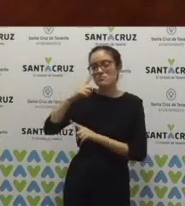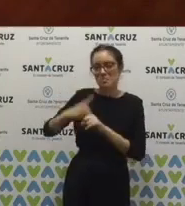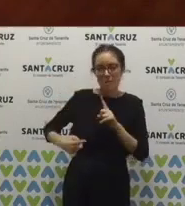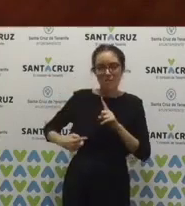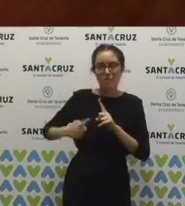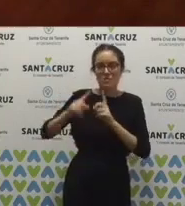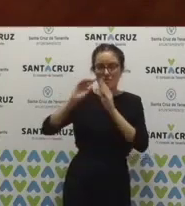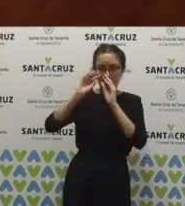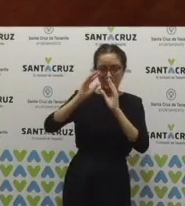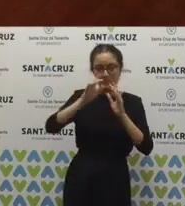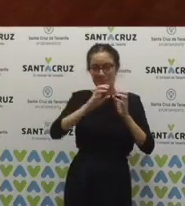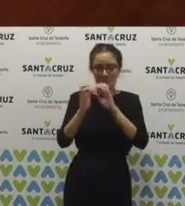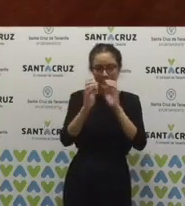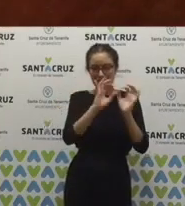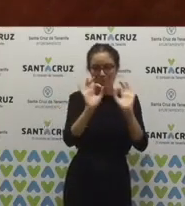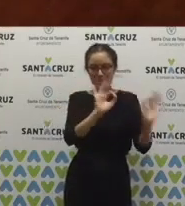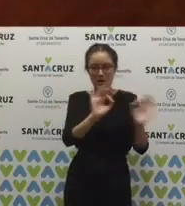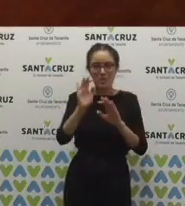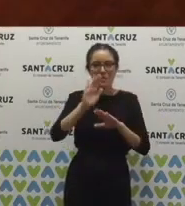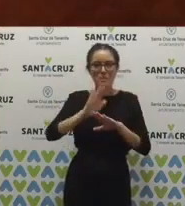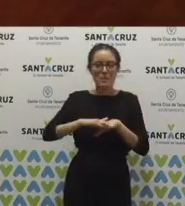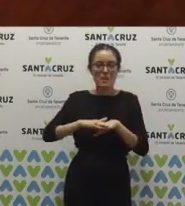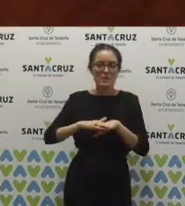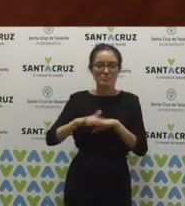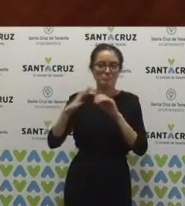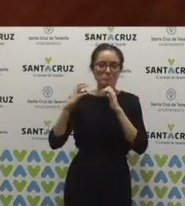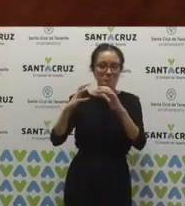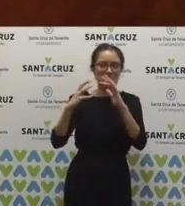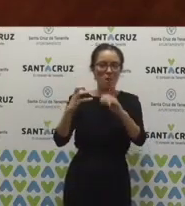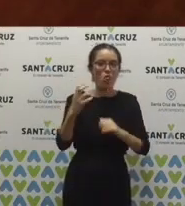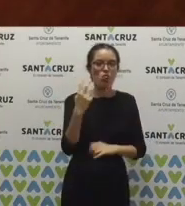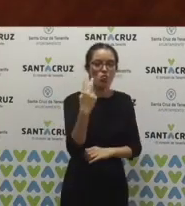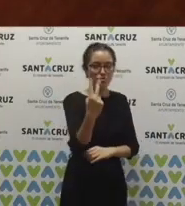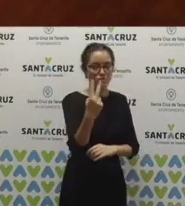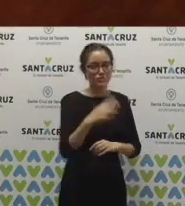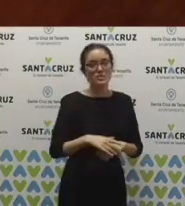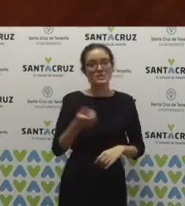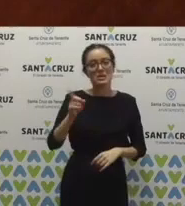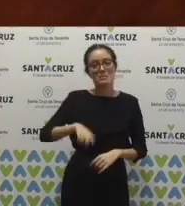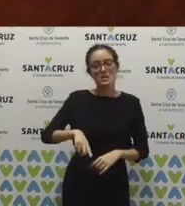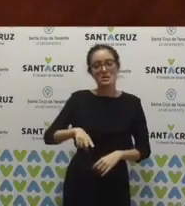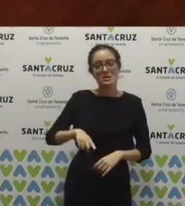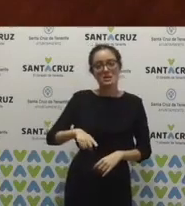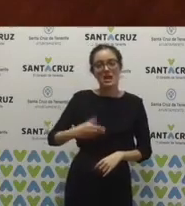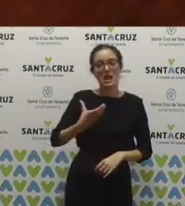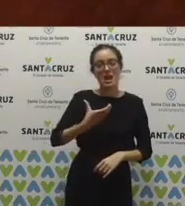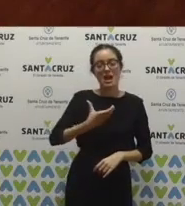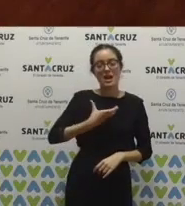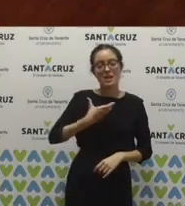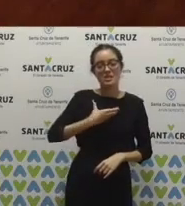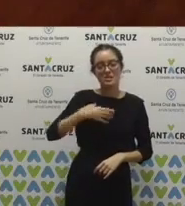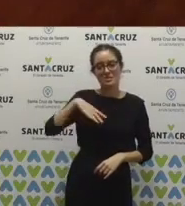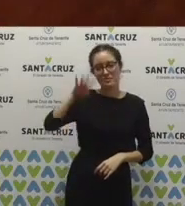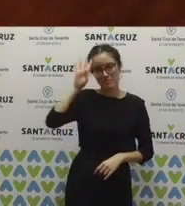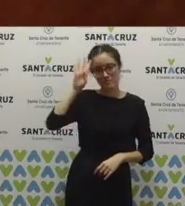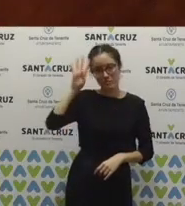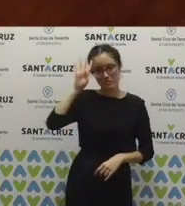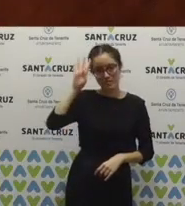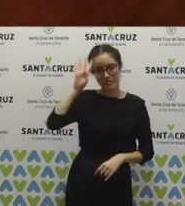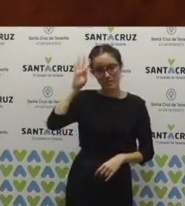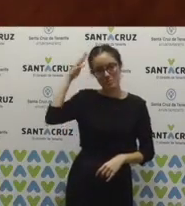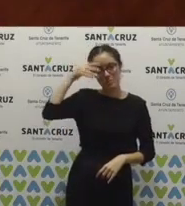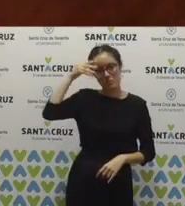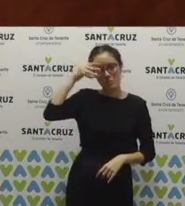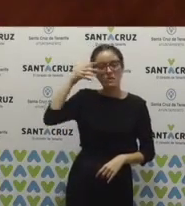dos sesiones plenarias también viví como el anterior alcalde de esa ciudad como se intentó convocarlo y fue